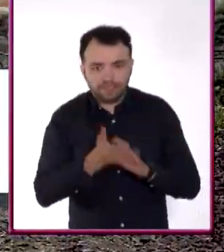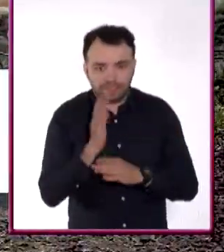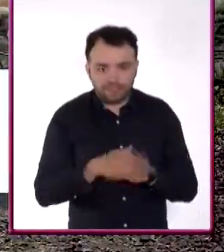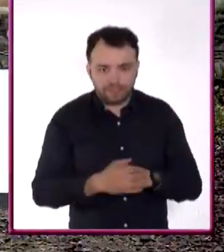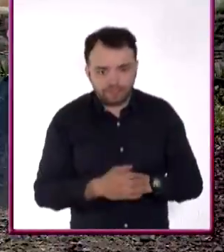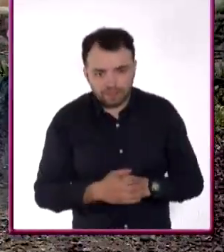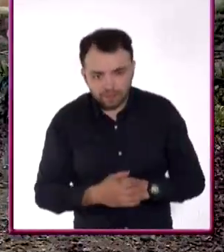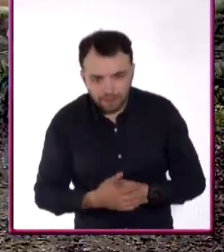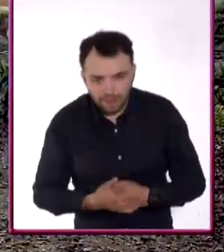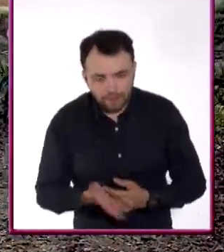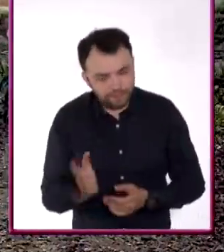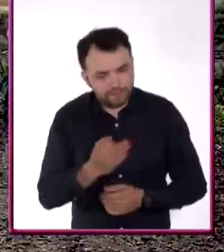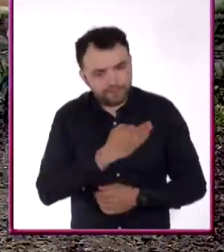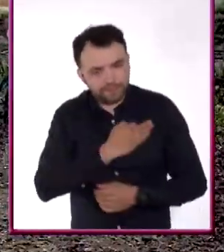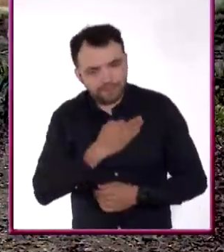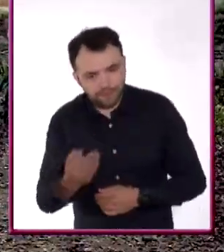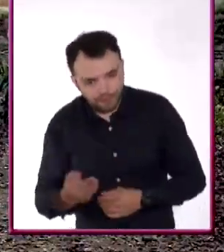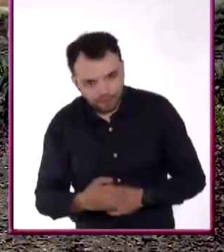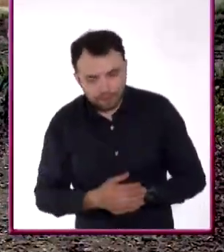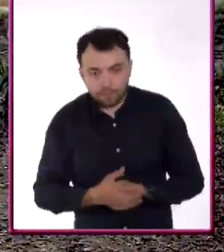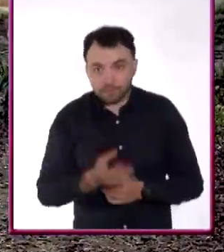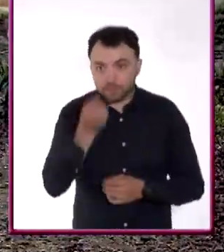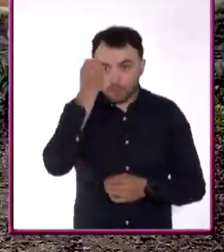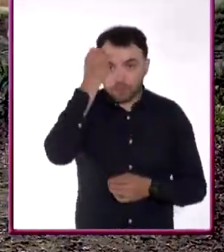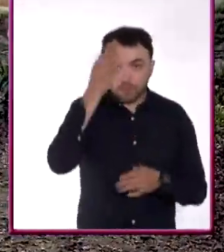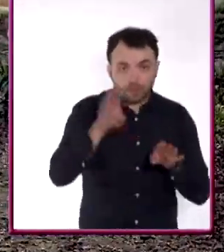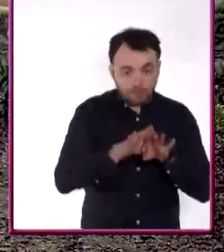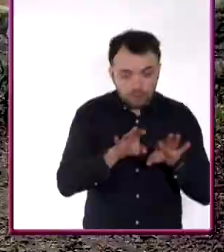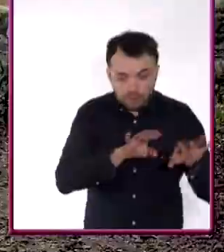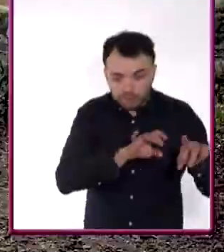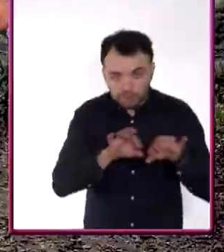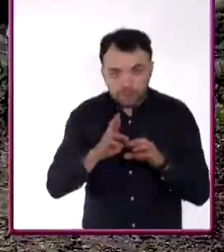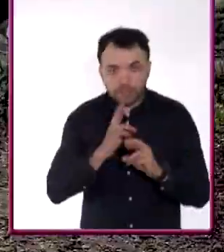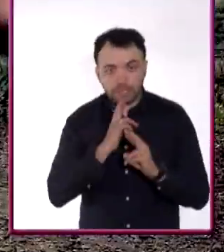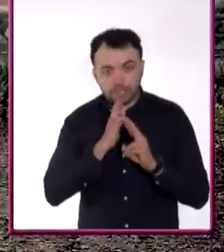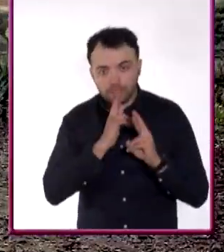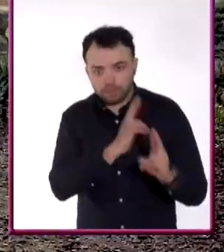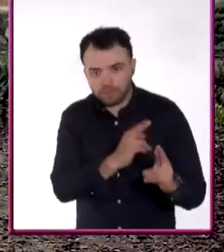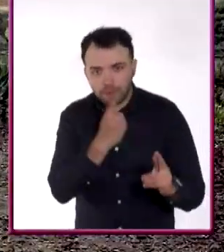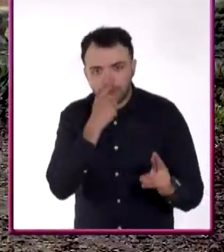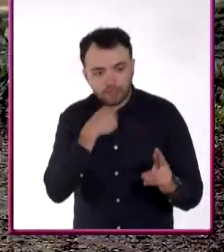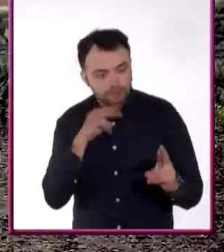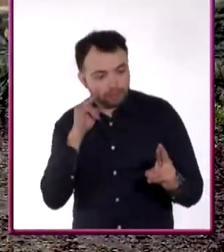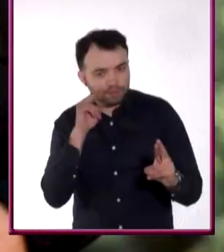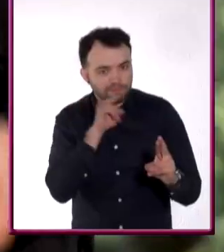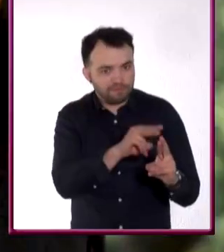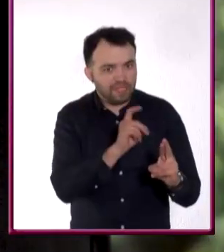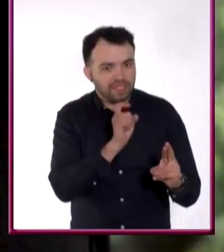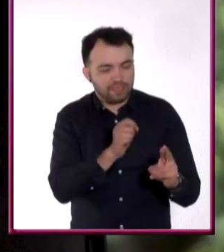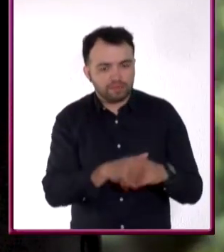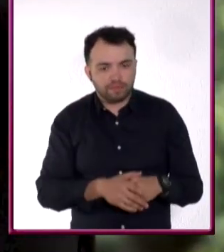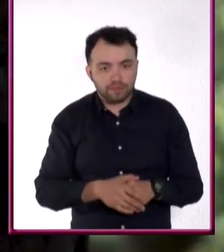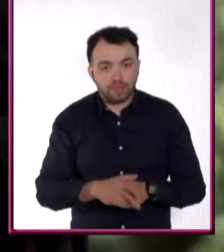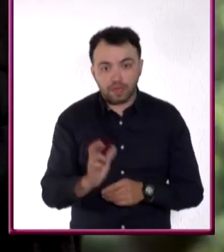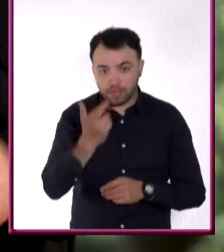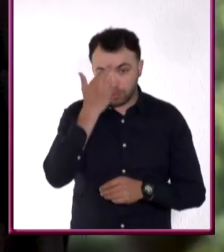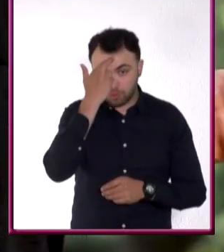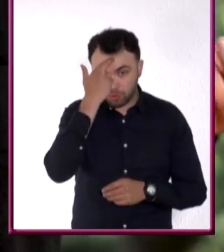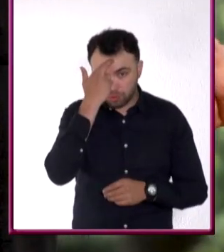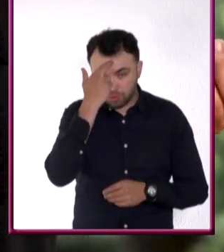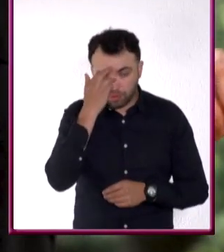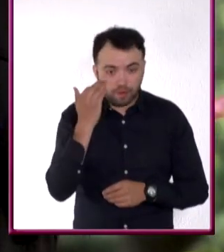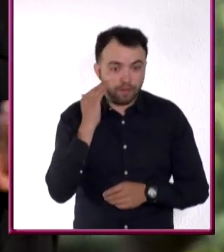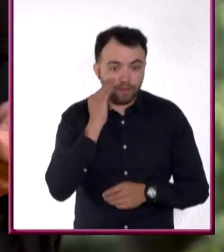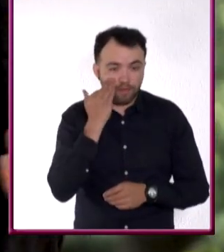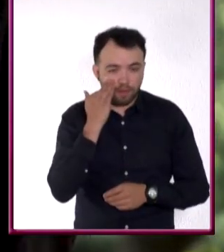chistosito murcielaguito. Pero bueno, no olviden poner su respuesta con el hashtag elemental para poder leerlos. Recuerden el grupo de Facebook